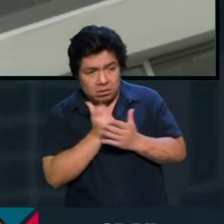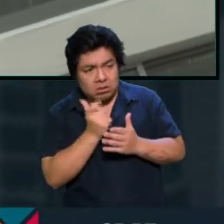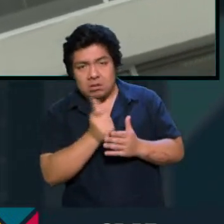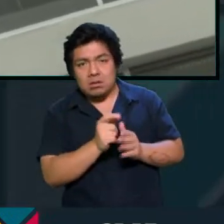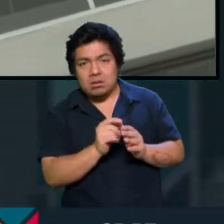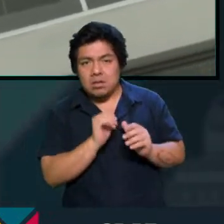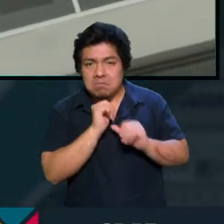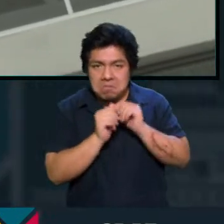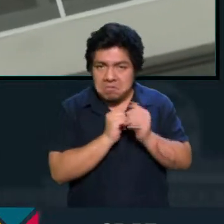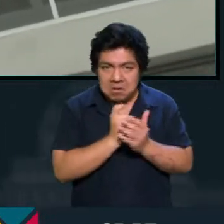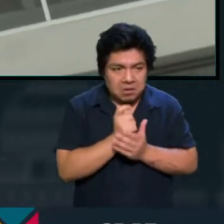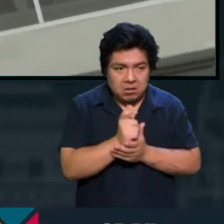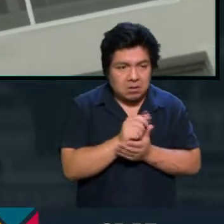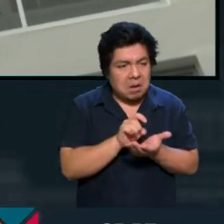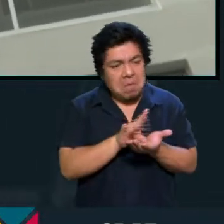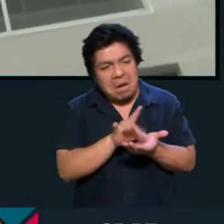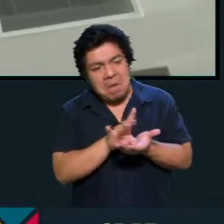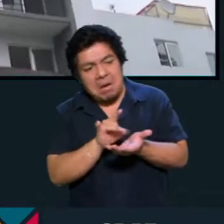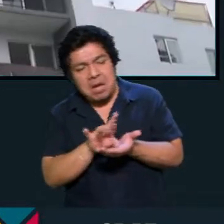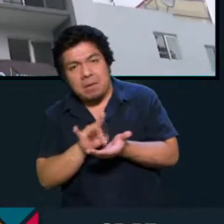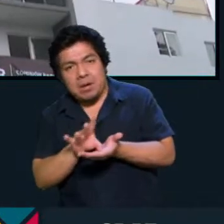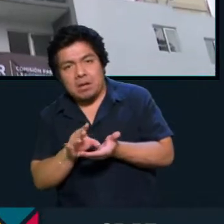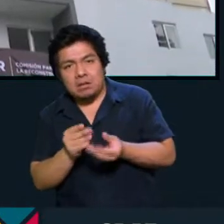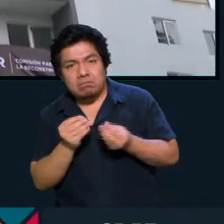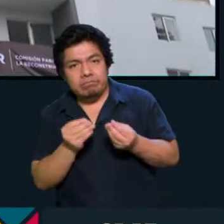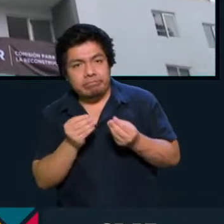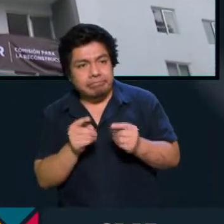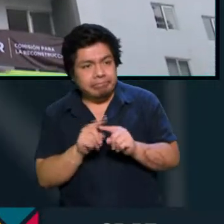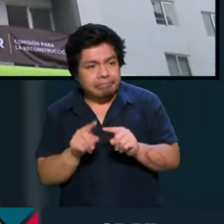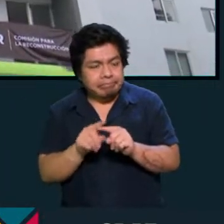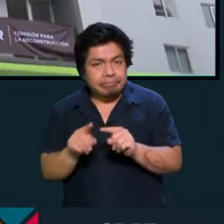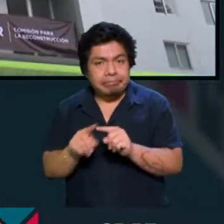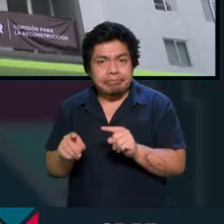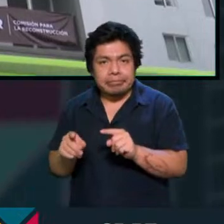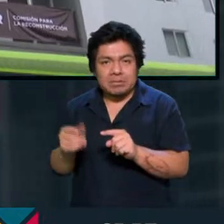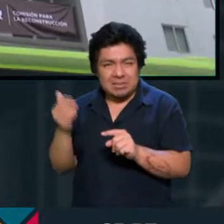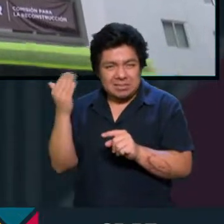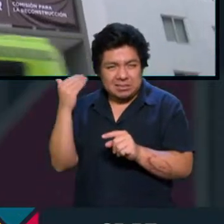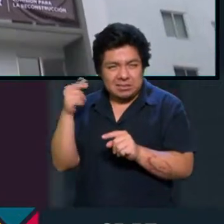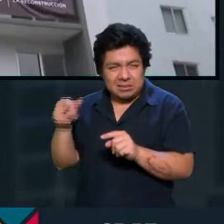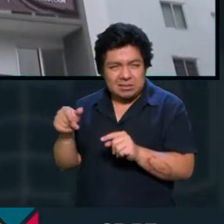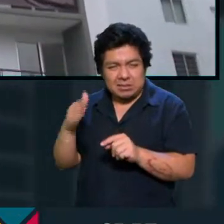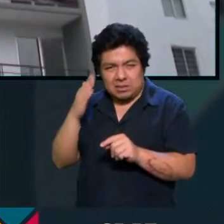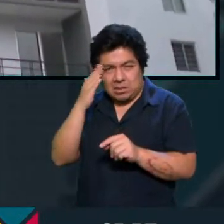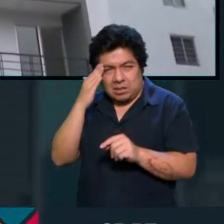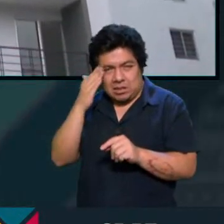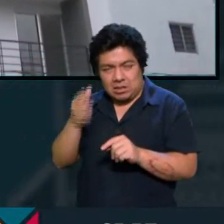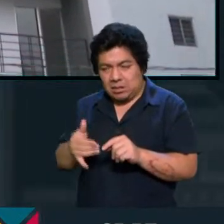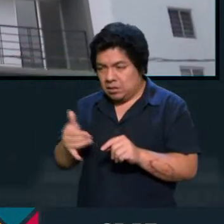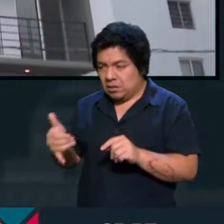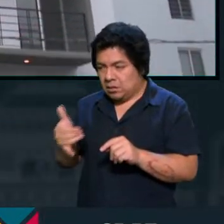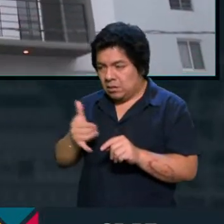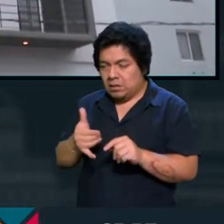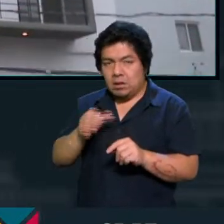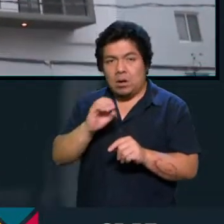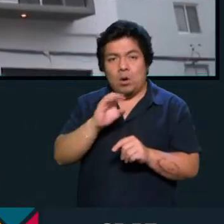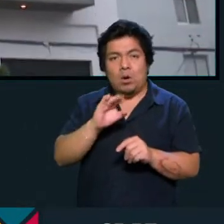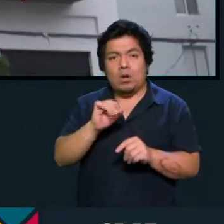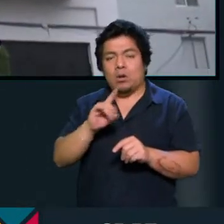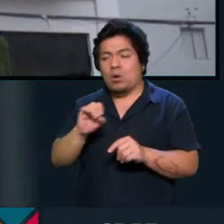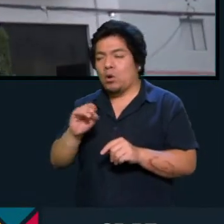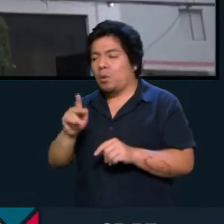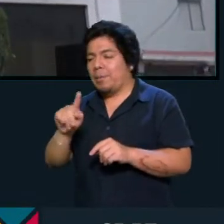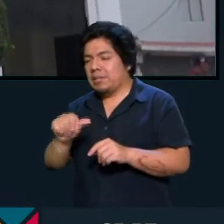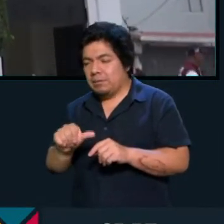problemas en el pago de su crédito. Muchos fueron perjudicados. Eso lo demostró apenas el titular del Infonavit, Octavio Romero